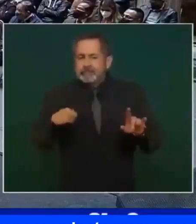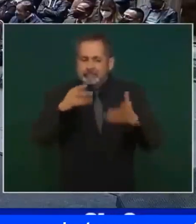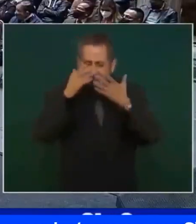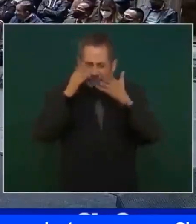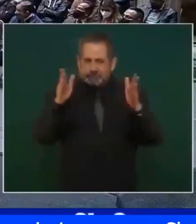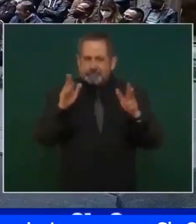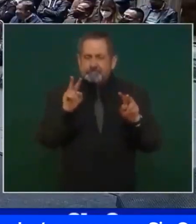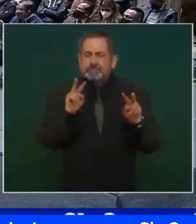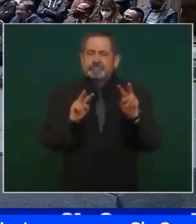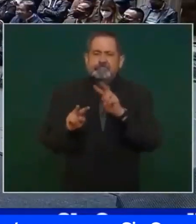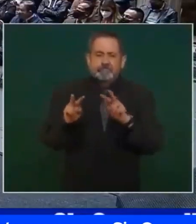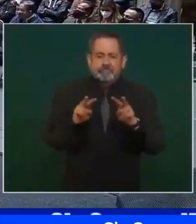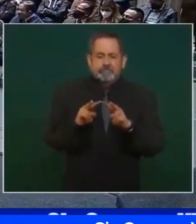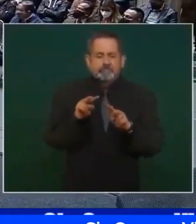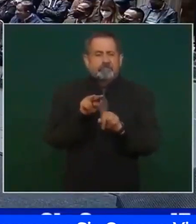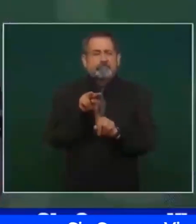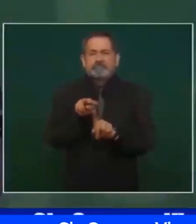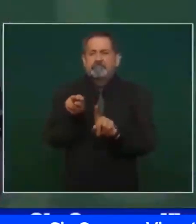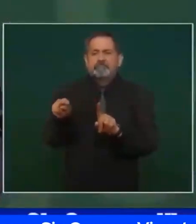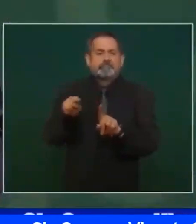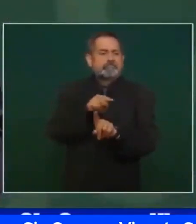de ver las cosas con objetividad.